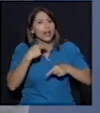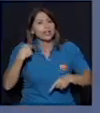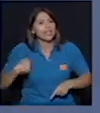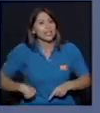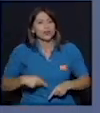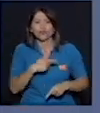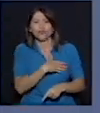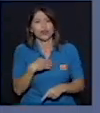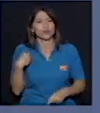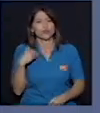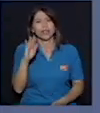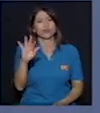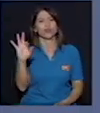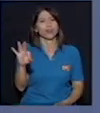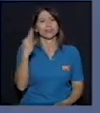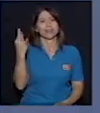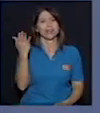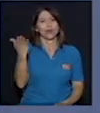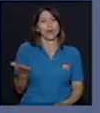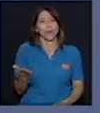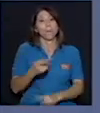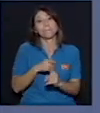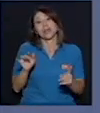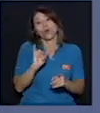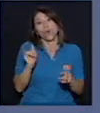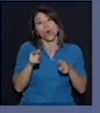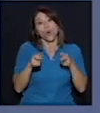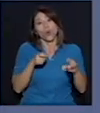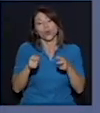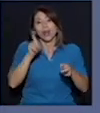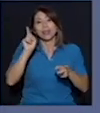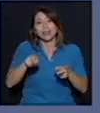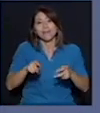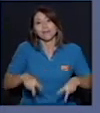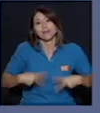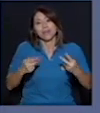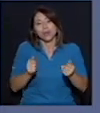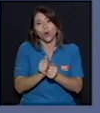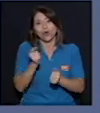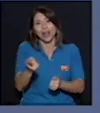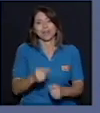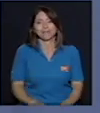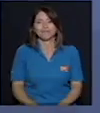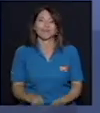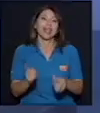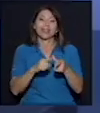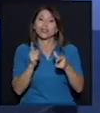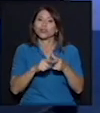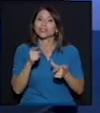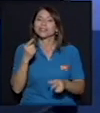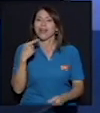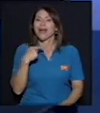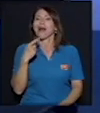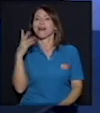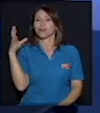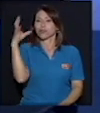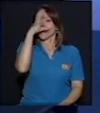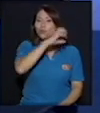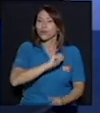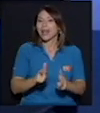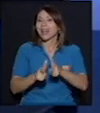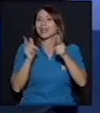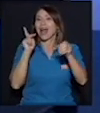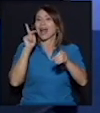pero al final, como lo controlan, tienen que vivir con él. notamos entonces que el gran actor en realidad es los Estados